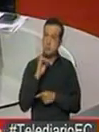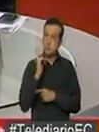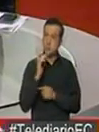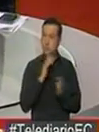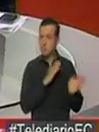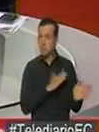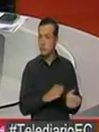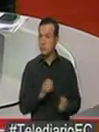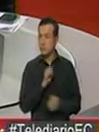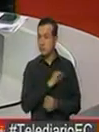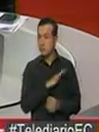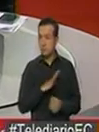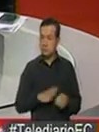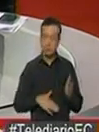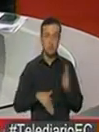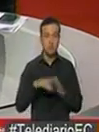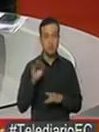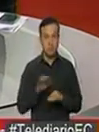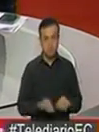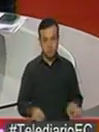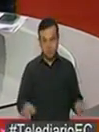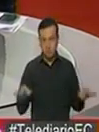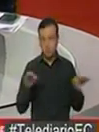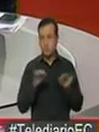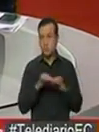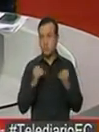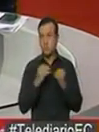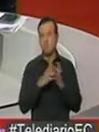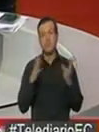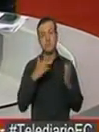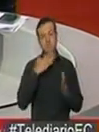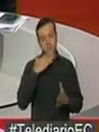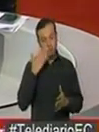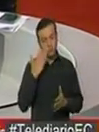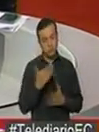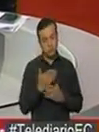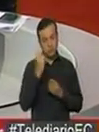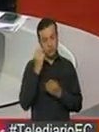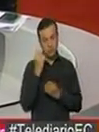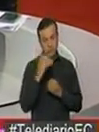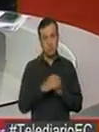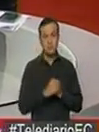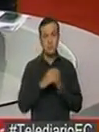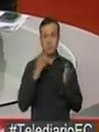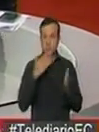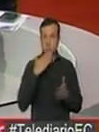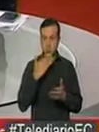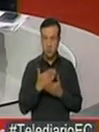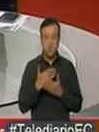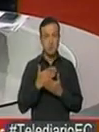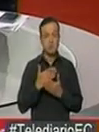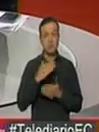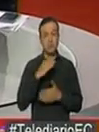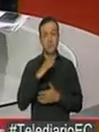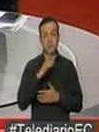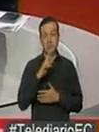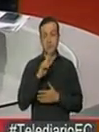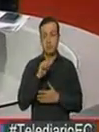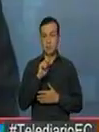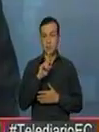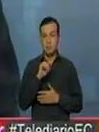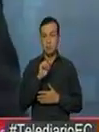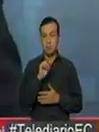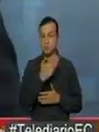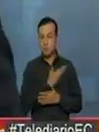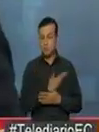la prevención es lo más importante en este momento. Muchas gracias, Norman, por la información brindada. Muchas gracias. Agradecemos a Norman Wright, presidente del Consejo